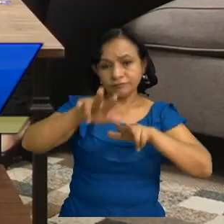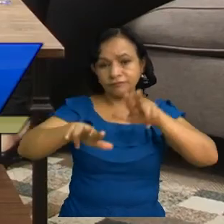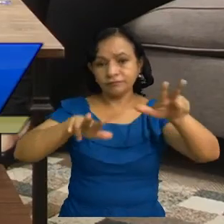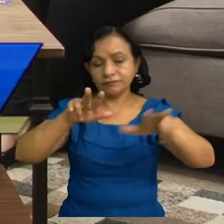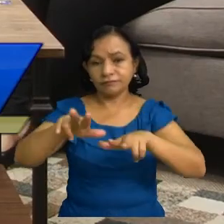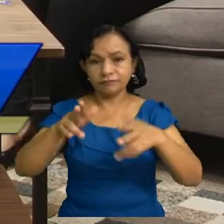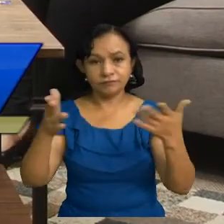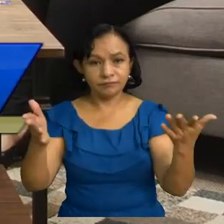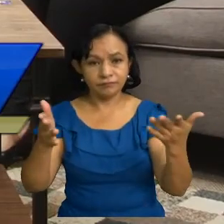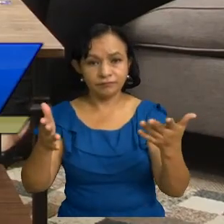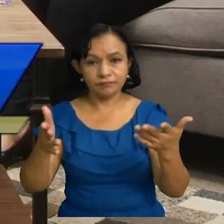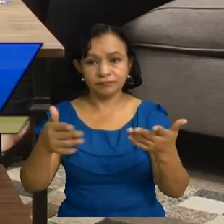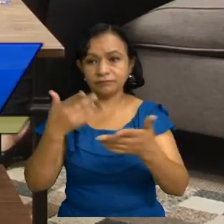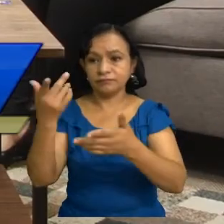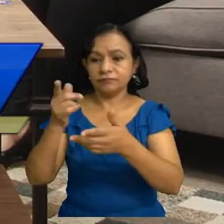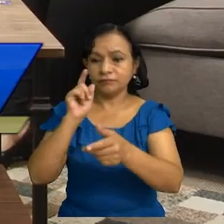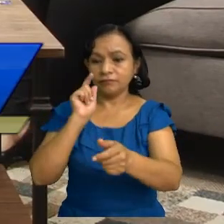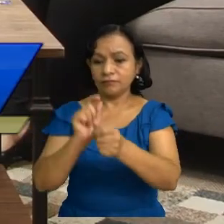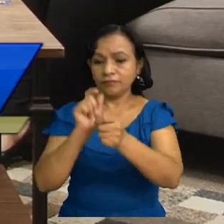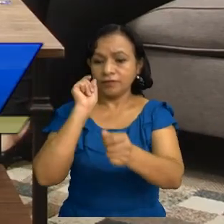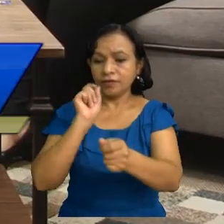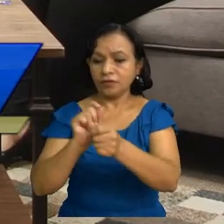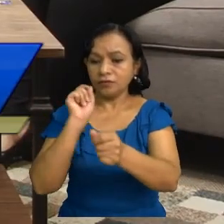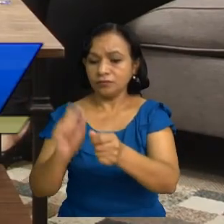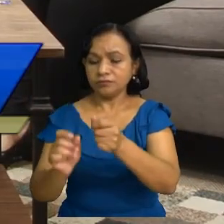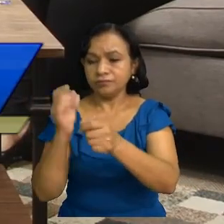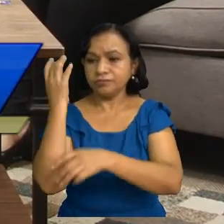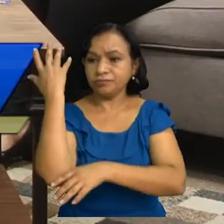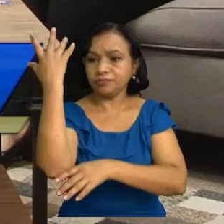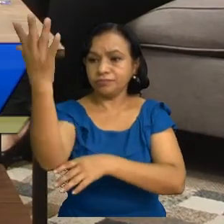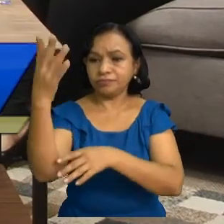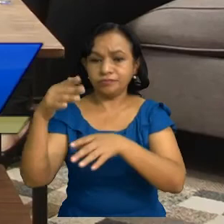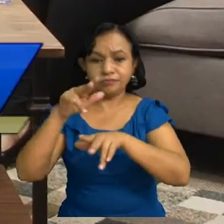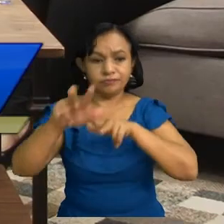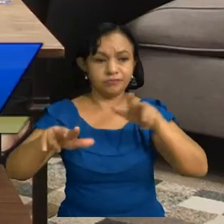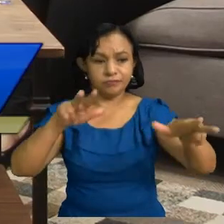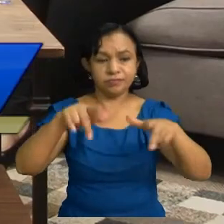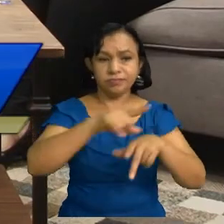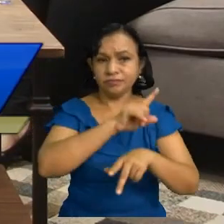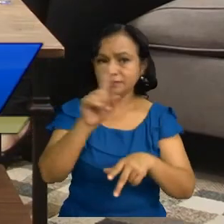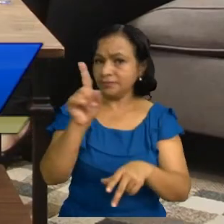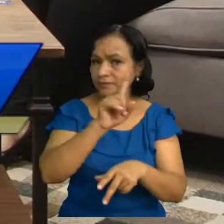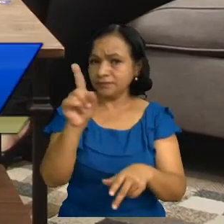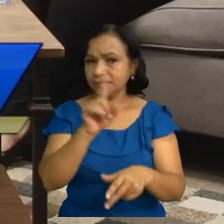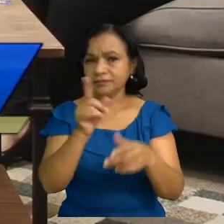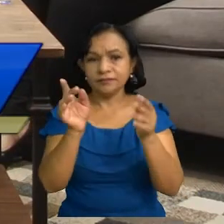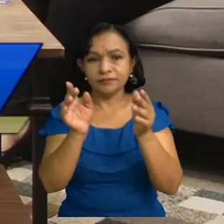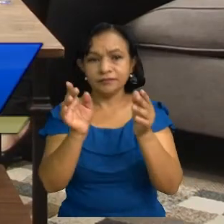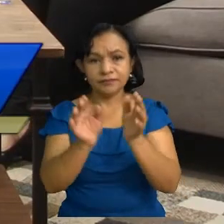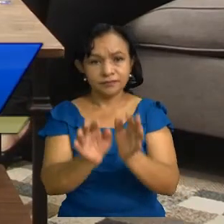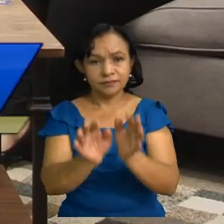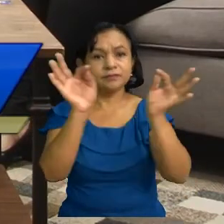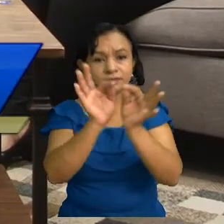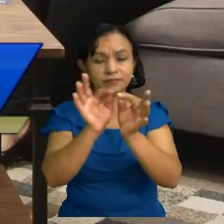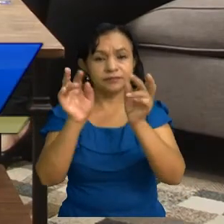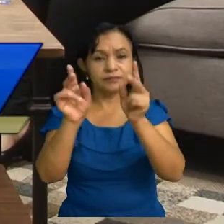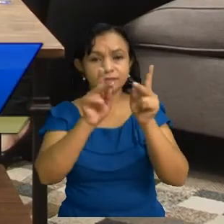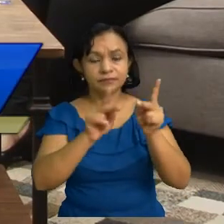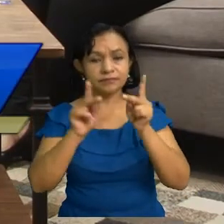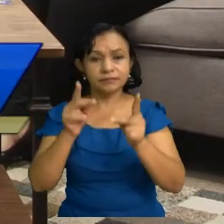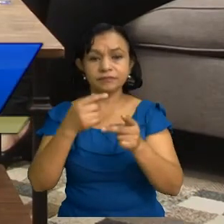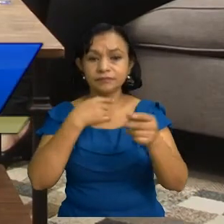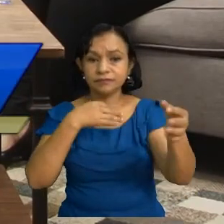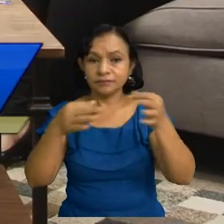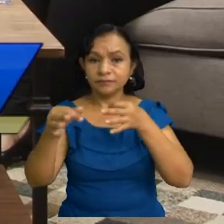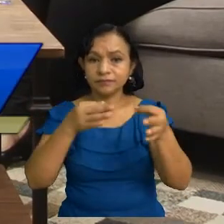ya no vas a ir a pegarle fuego al bosque para sacar el garrobo ya eso eso importante que la gente decirle